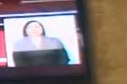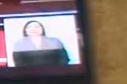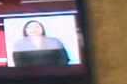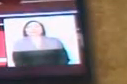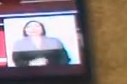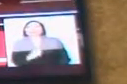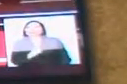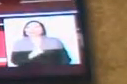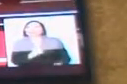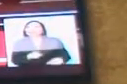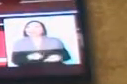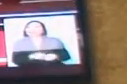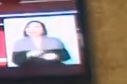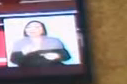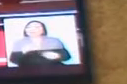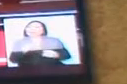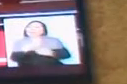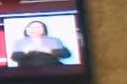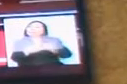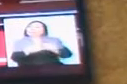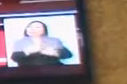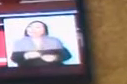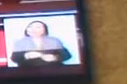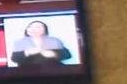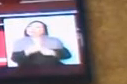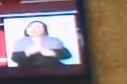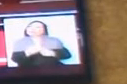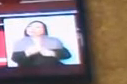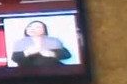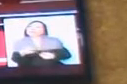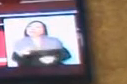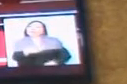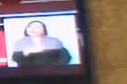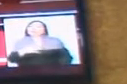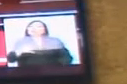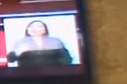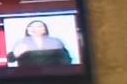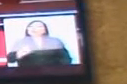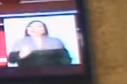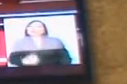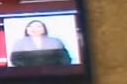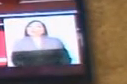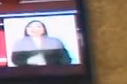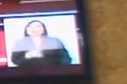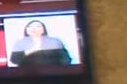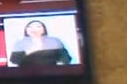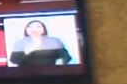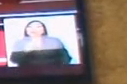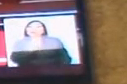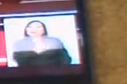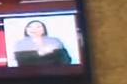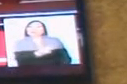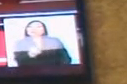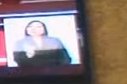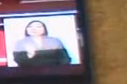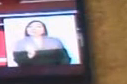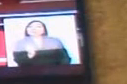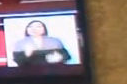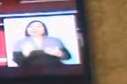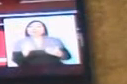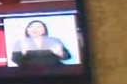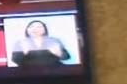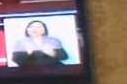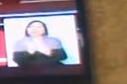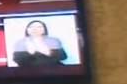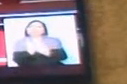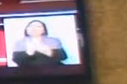Quiero hablarles también de manera especial a nuestros jóvenes. Quiero decirles que hemos